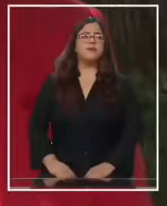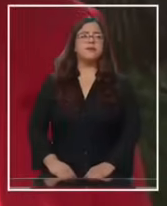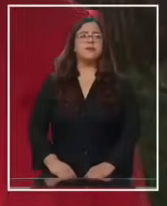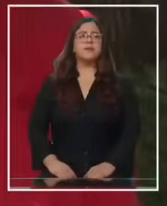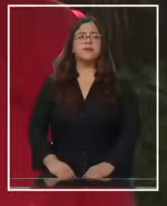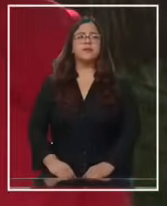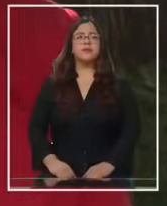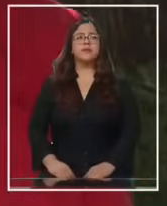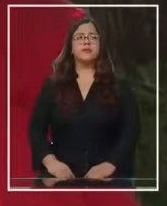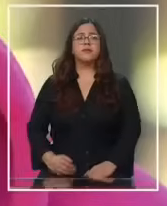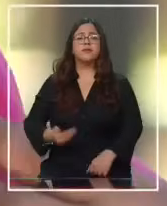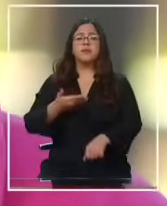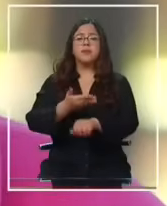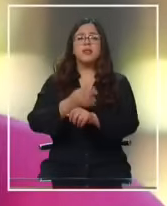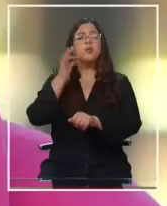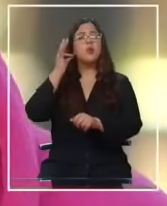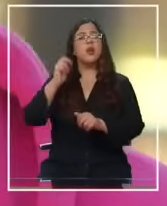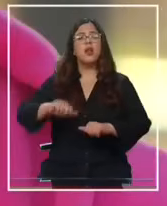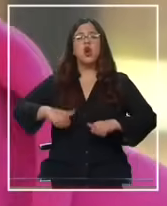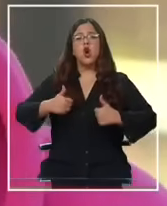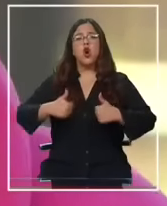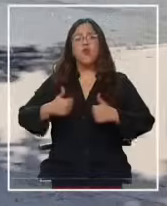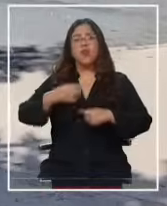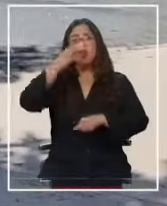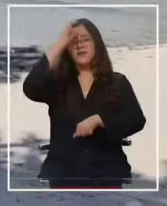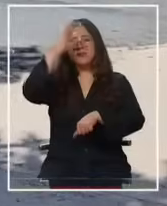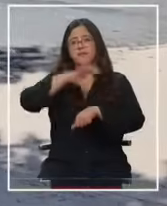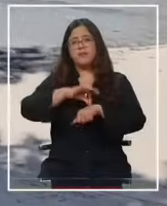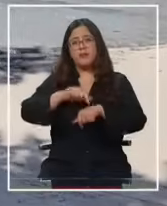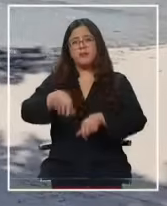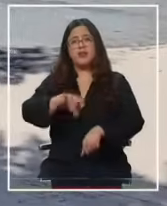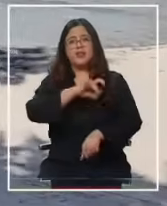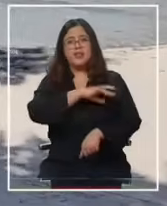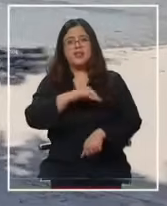Un llamado que hacen las mujeres jóvenes que hoy sufren esta enfermedad en Chile.